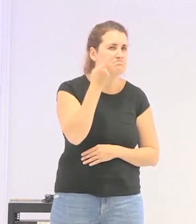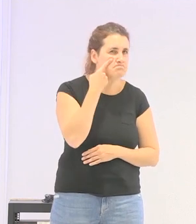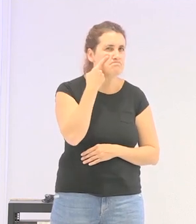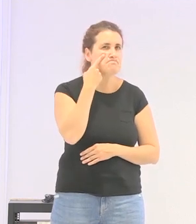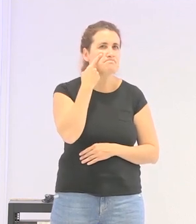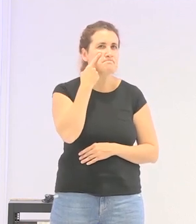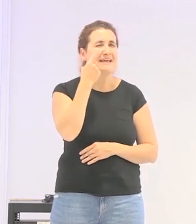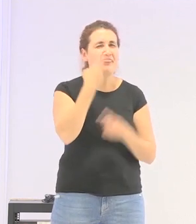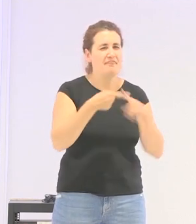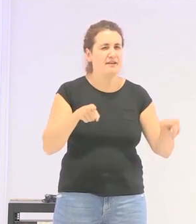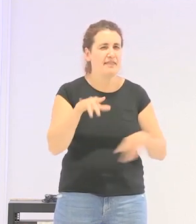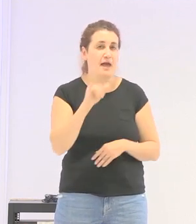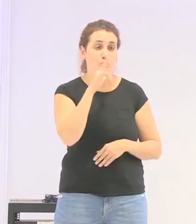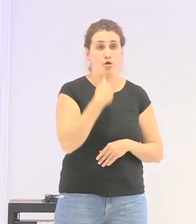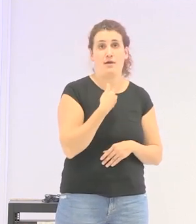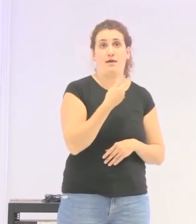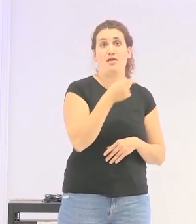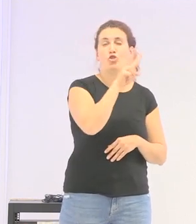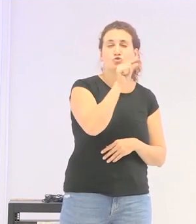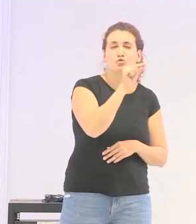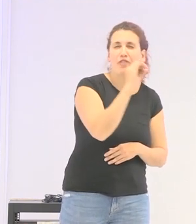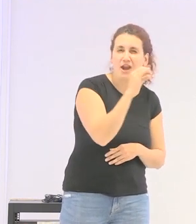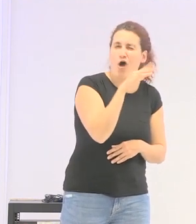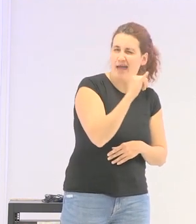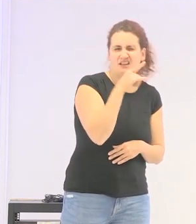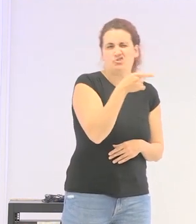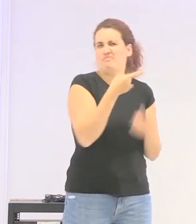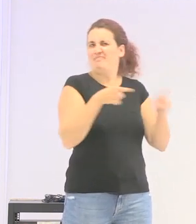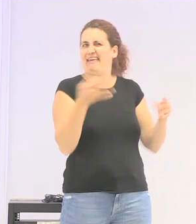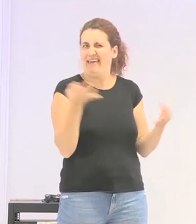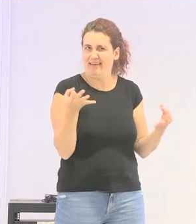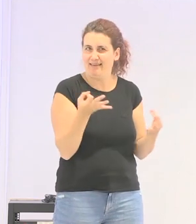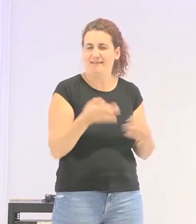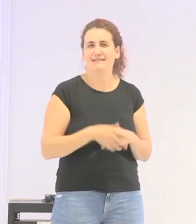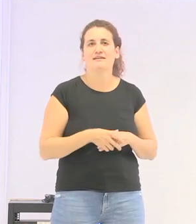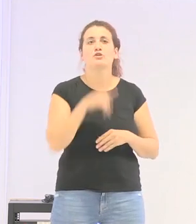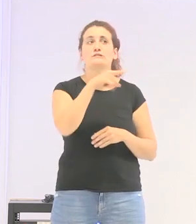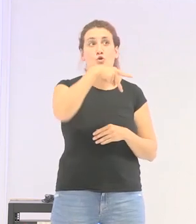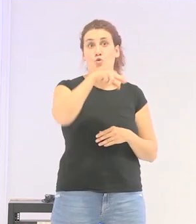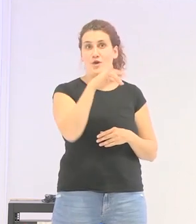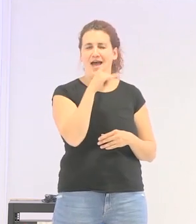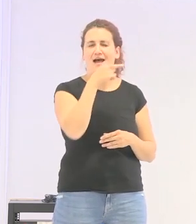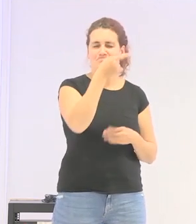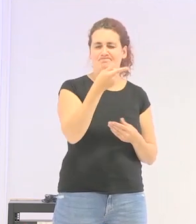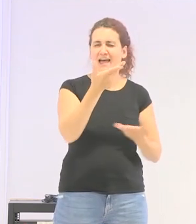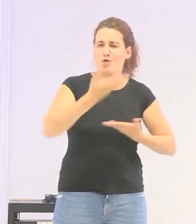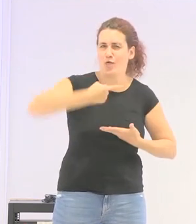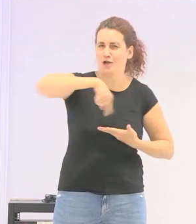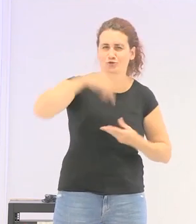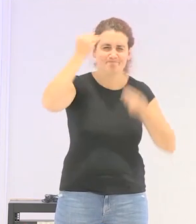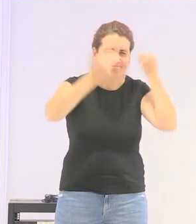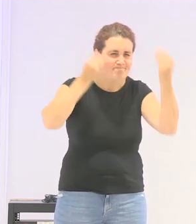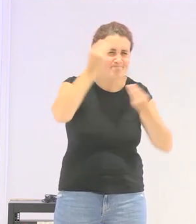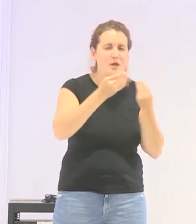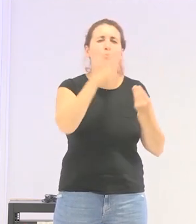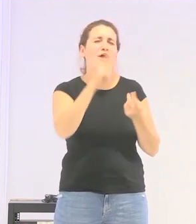hay una diferencia, ¿no? Porque aparece el 2.0. Bueno, Nuria nos ayudará a reflexionar acerca de este cambio